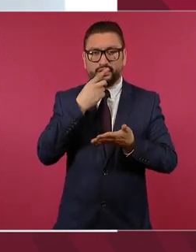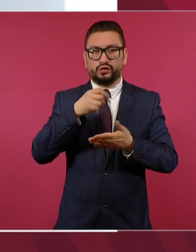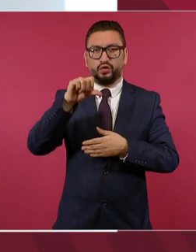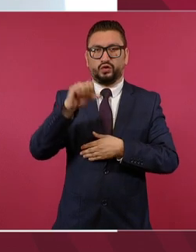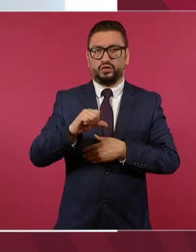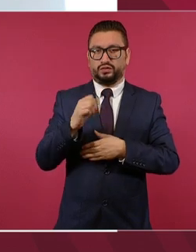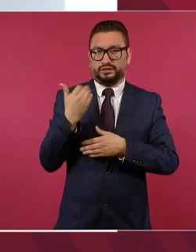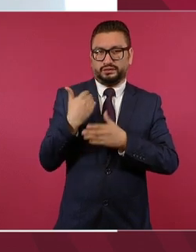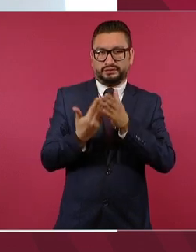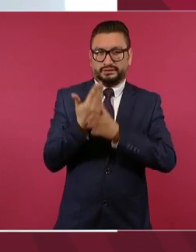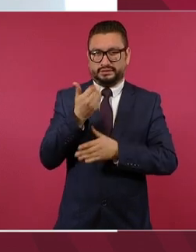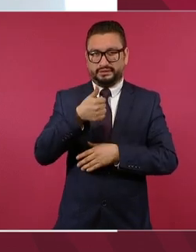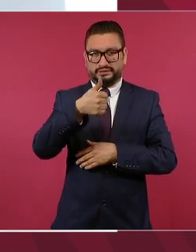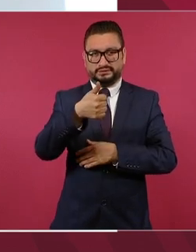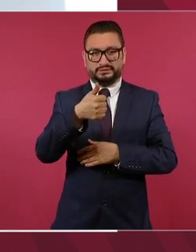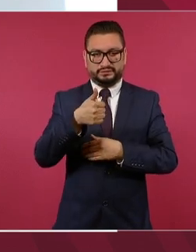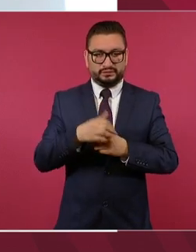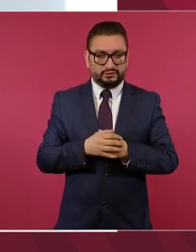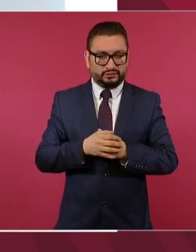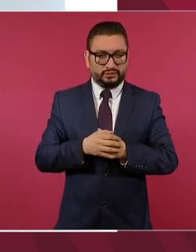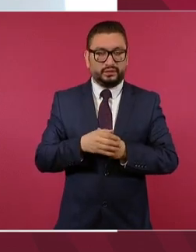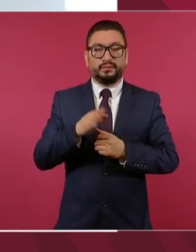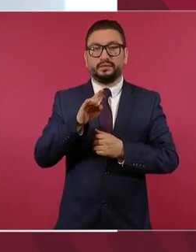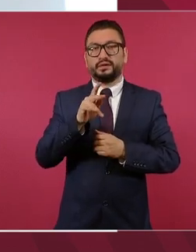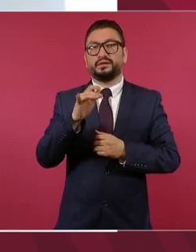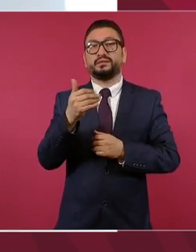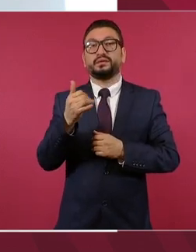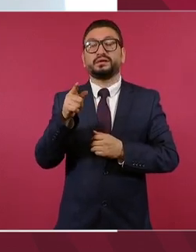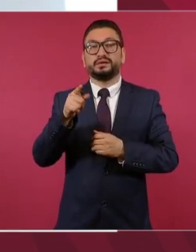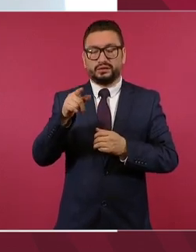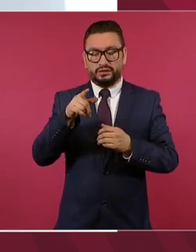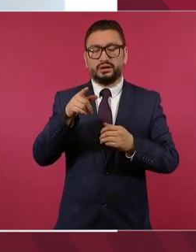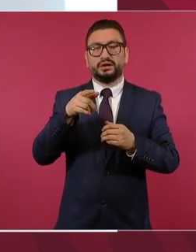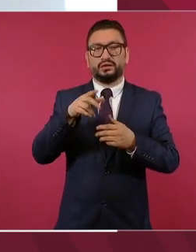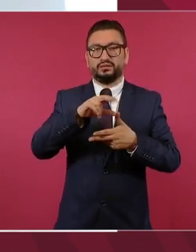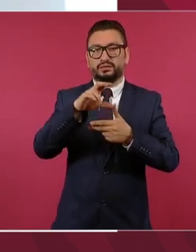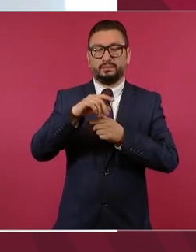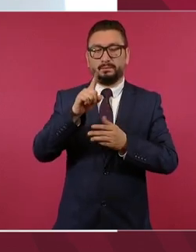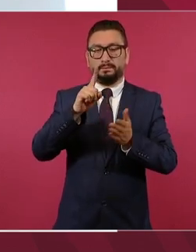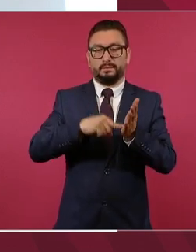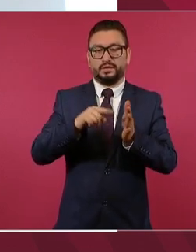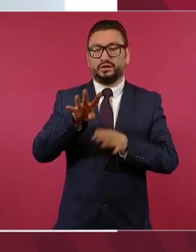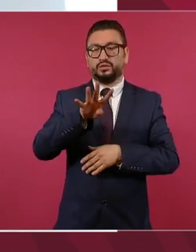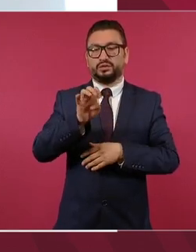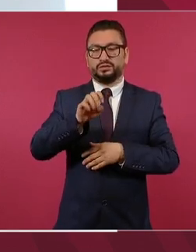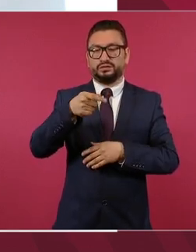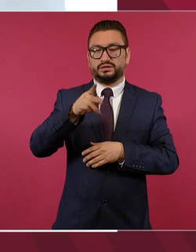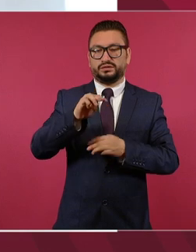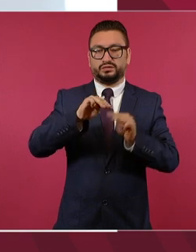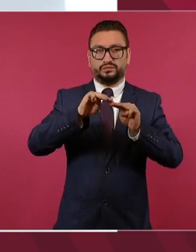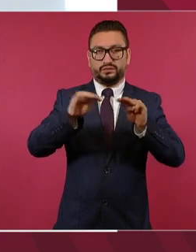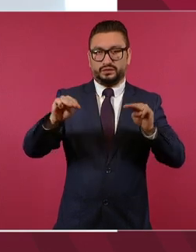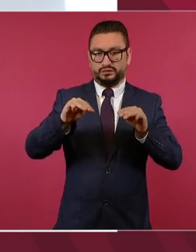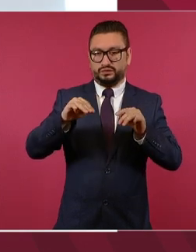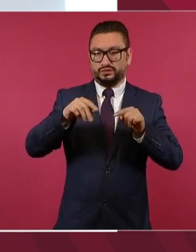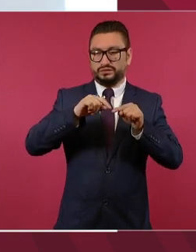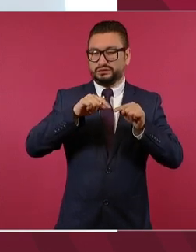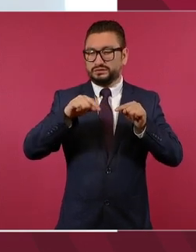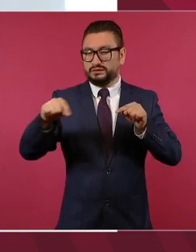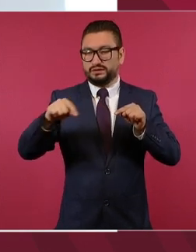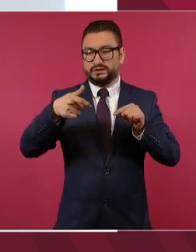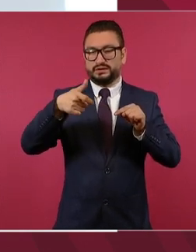a las 6 de la mañana que el huracán Beryl se encuentra a 1,400 kilómetros de Quintana Roo,